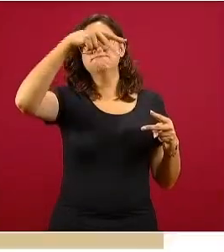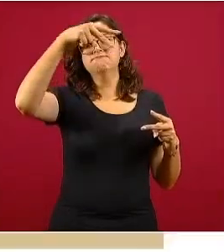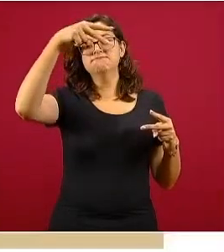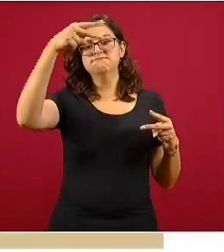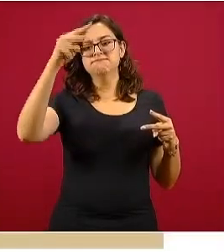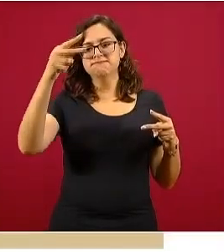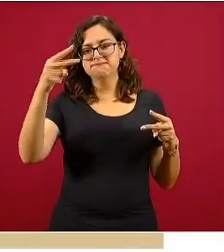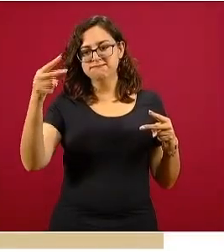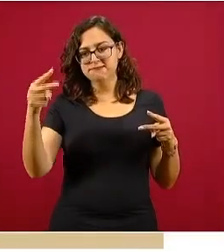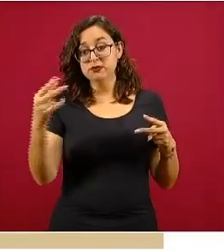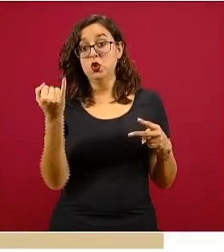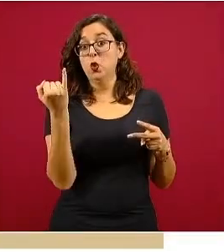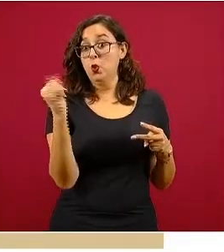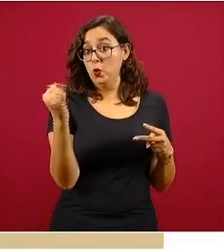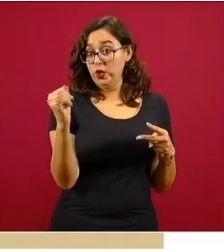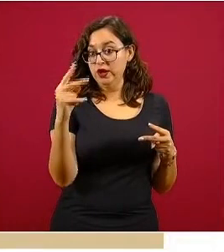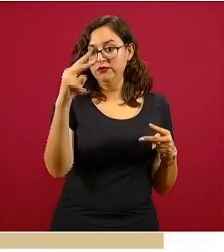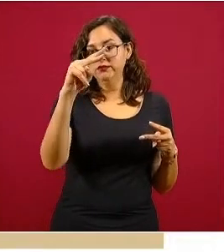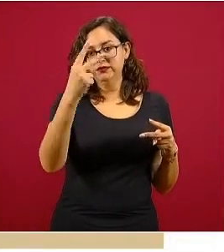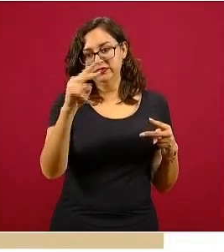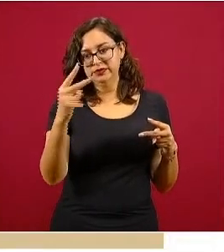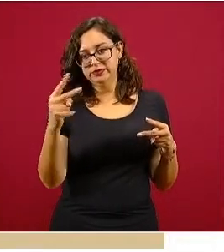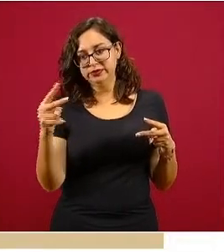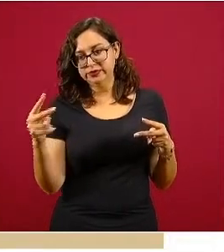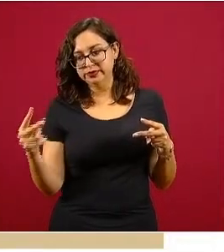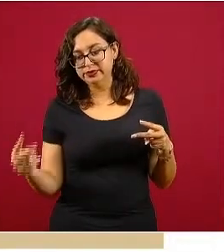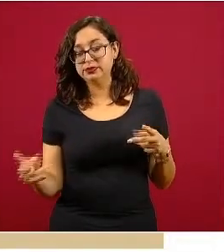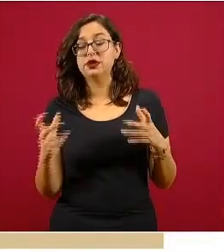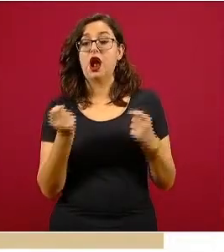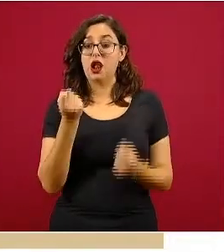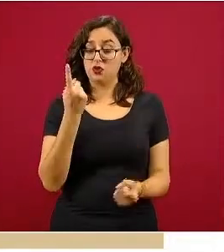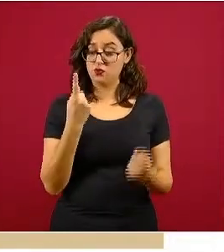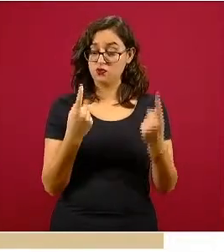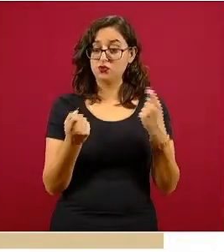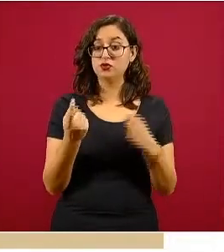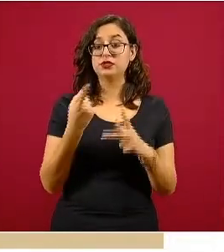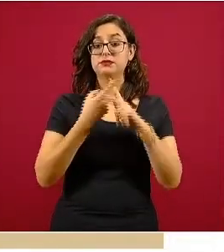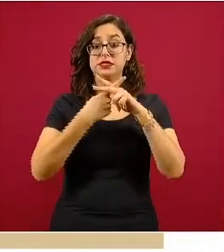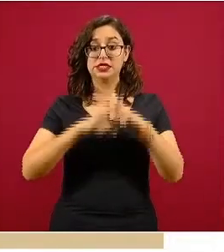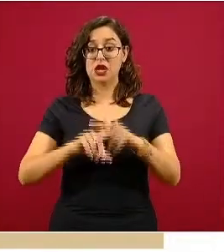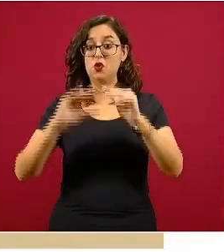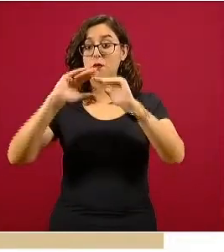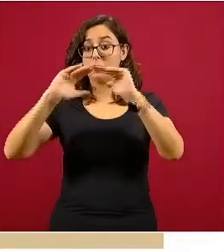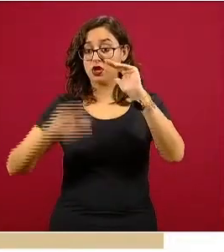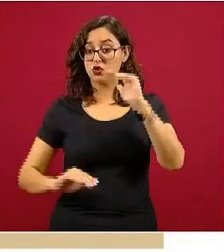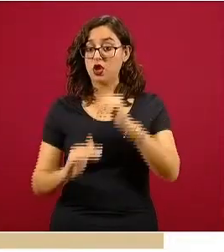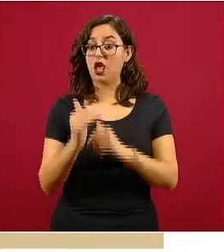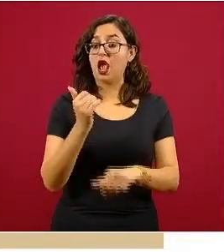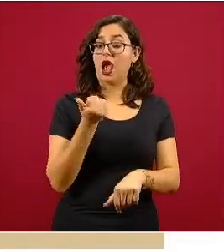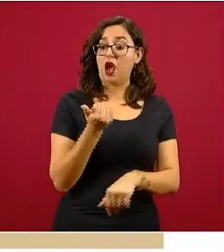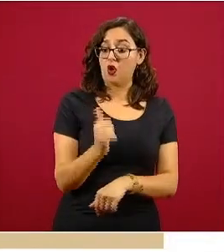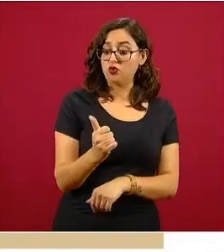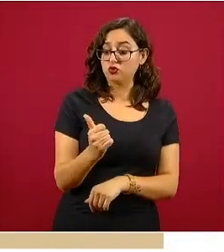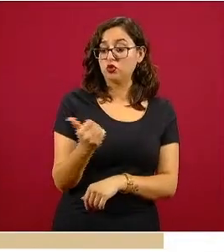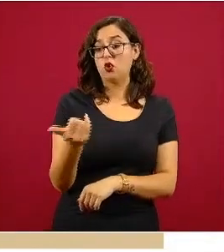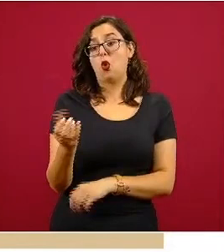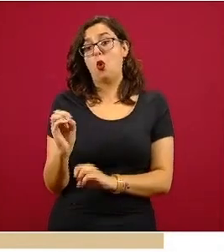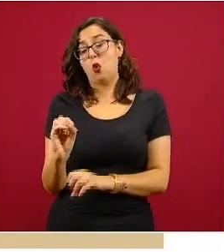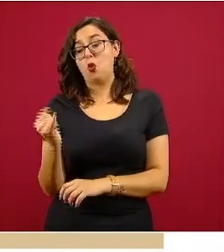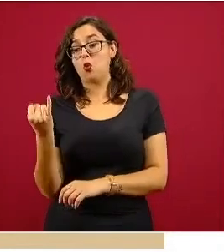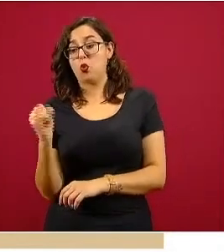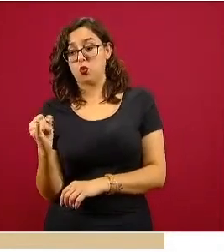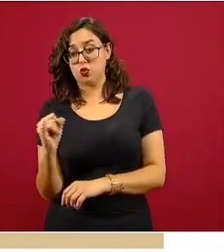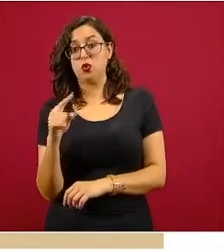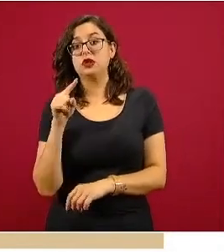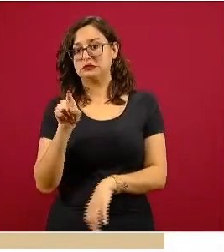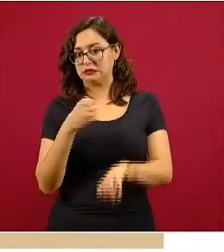el mes de junio. Muchos empezaron con sus descensos o en agosto o en julio. En el caso del Estado de México, este descenso inició desde